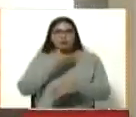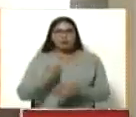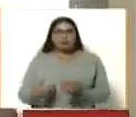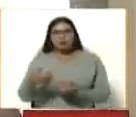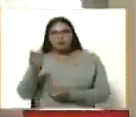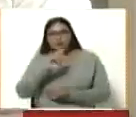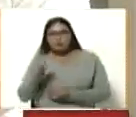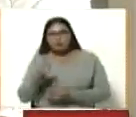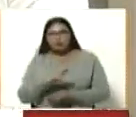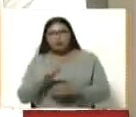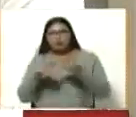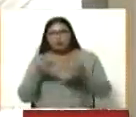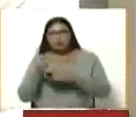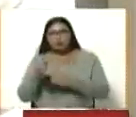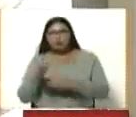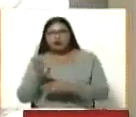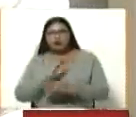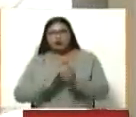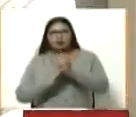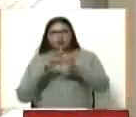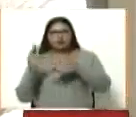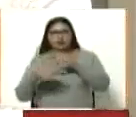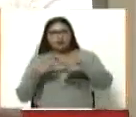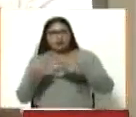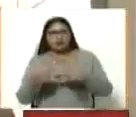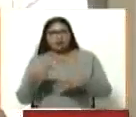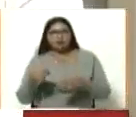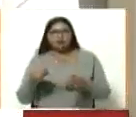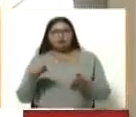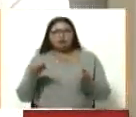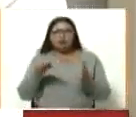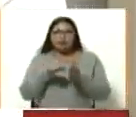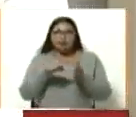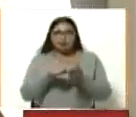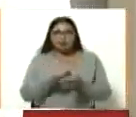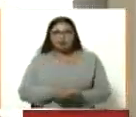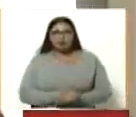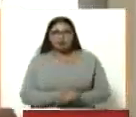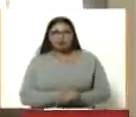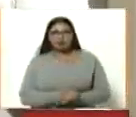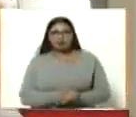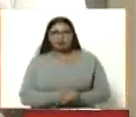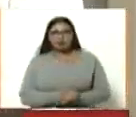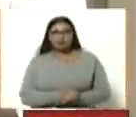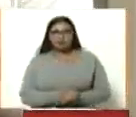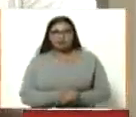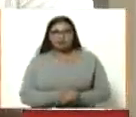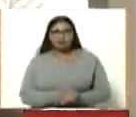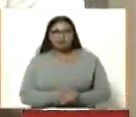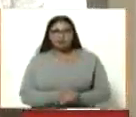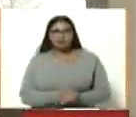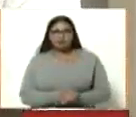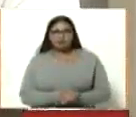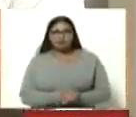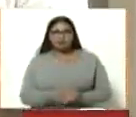República hacia el líder supremo de la Revolución Islámica, de la República Islámica de Irán,